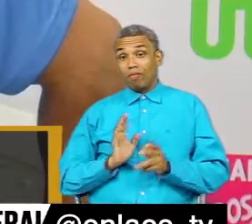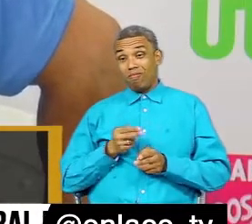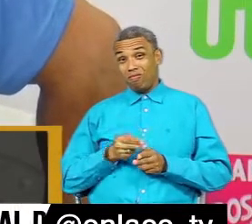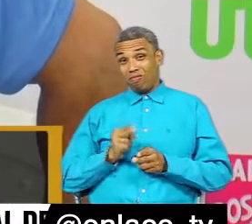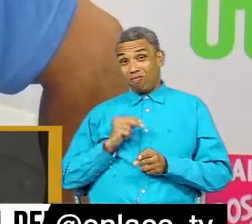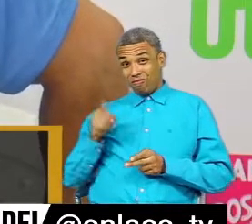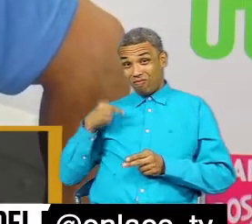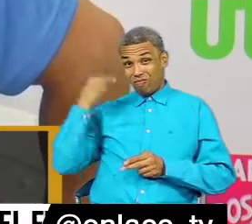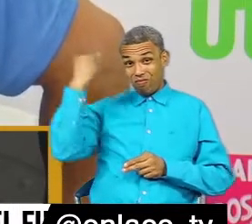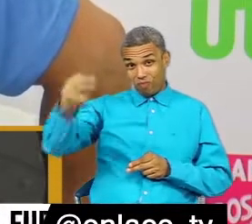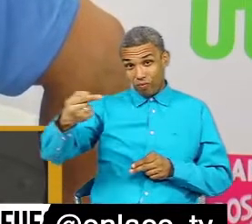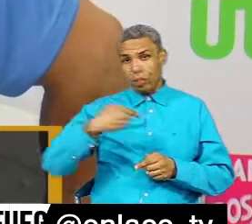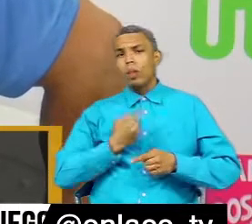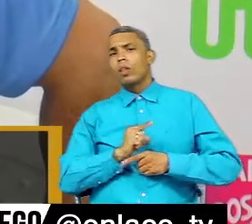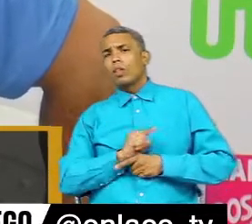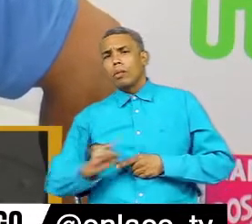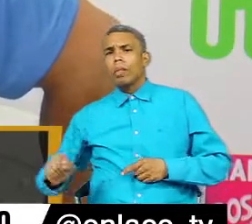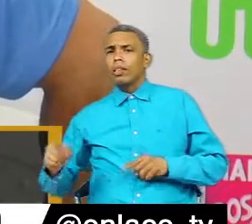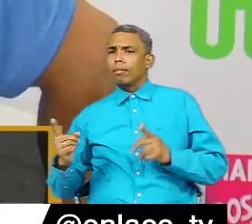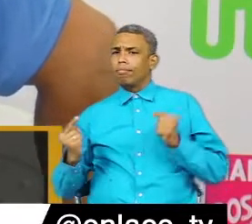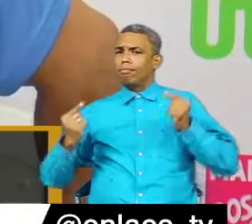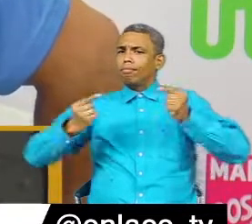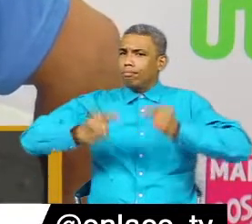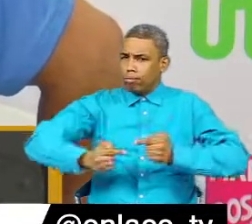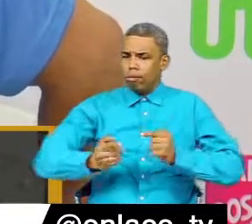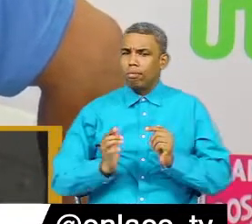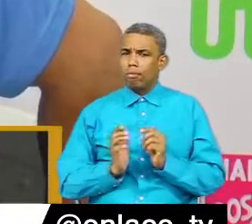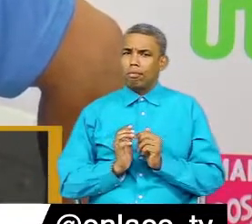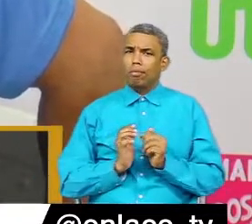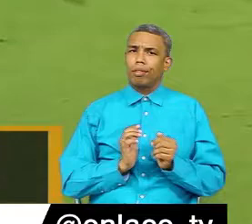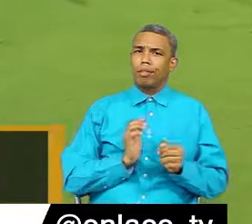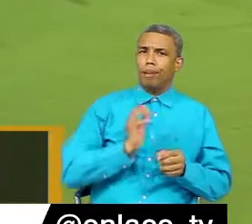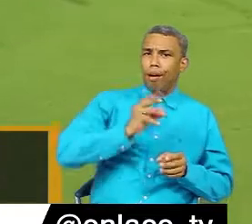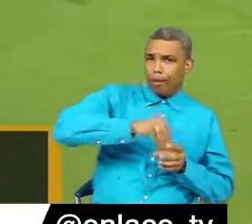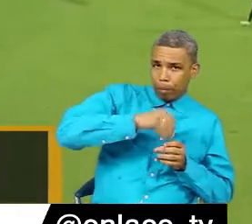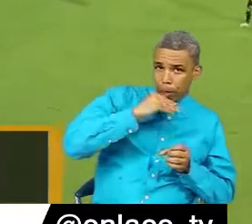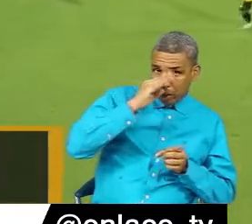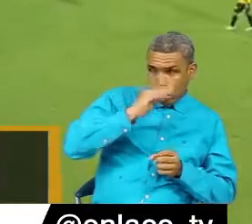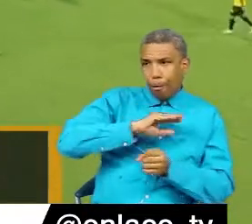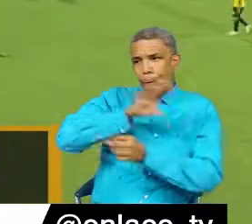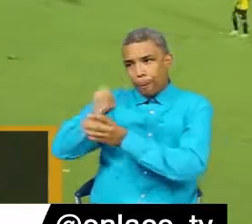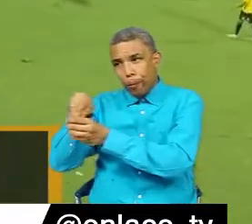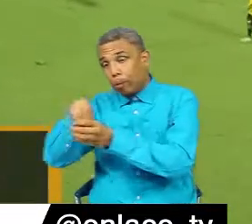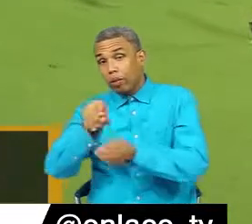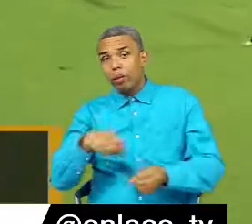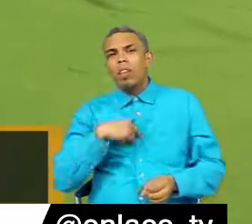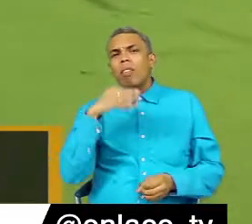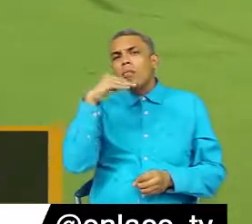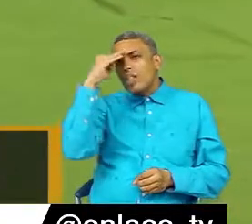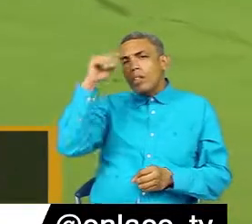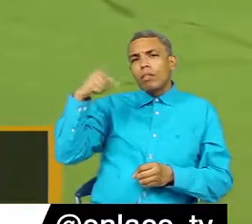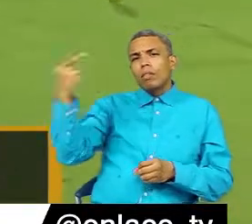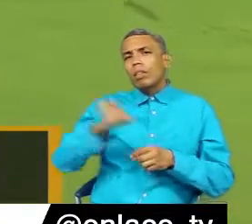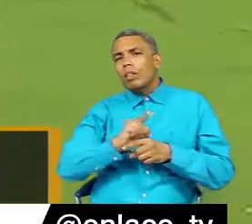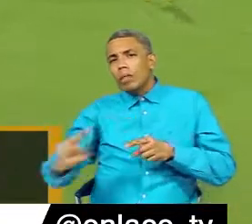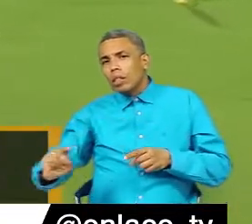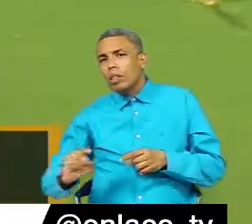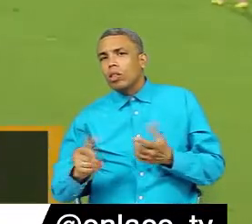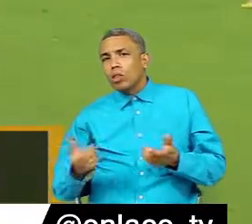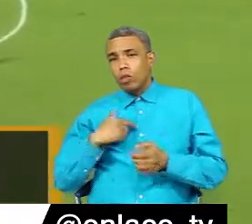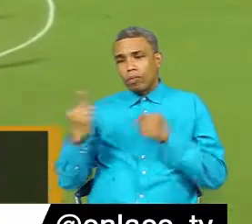superar a rivales, no solamente de local, sino también de visitantes. Ahora el Deportivo Independiente Medellín pone sus ojos en